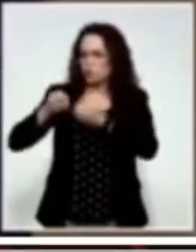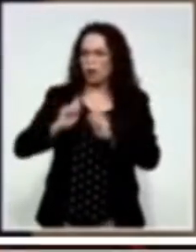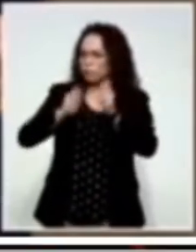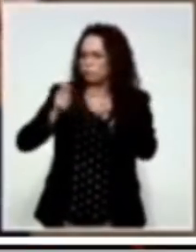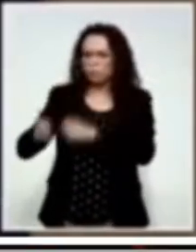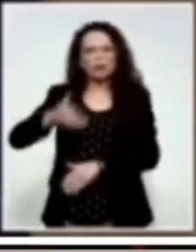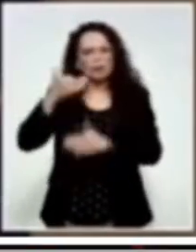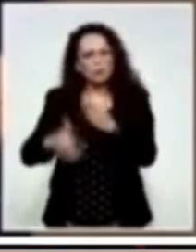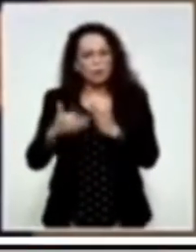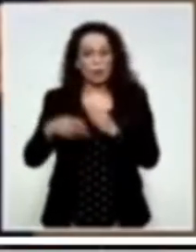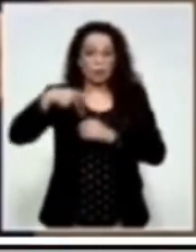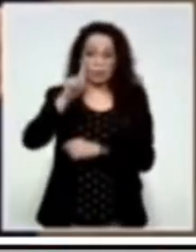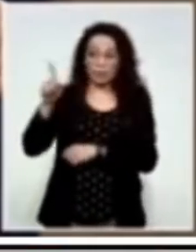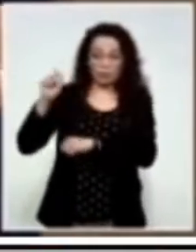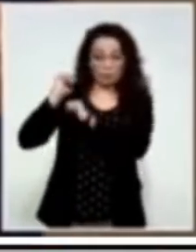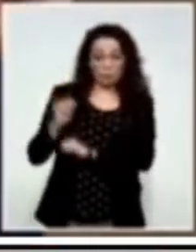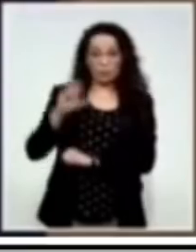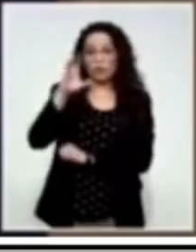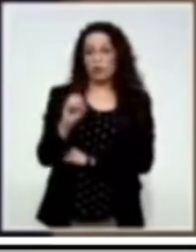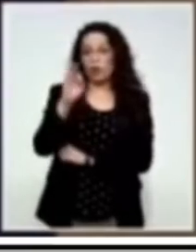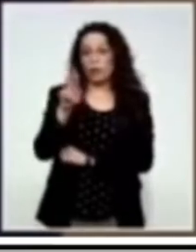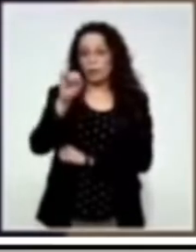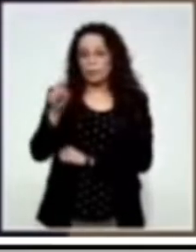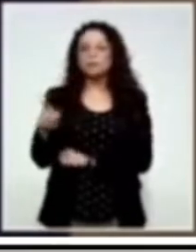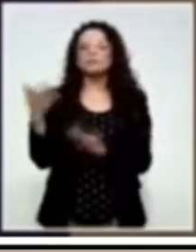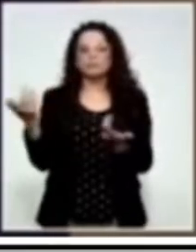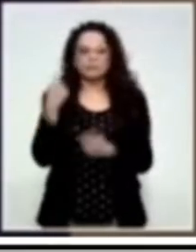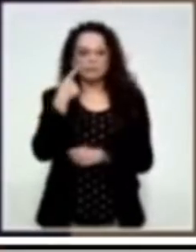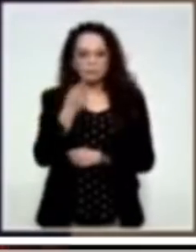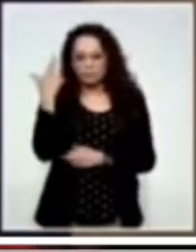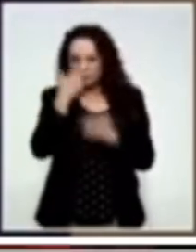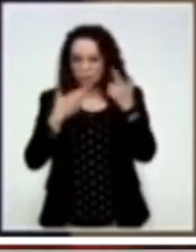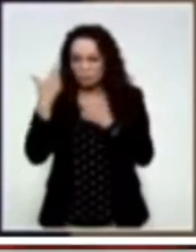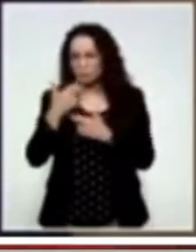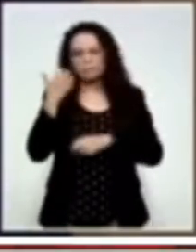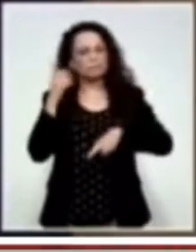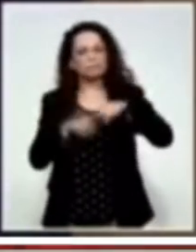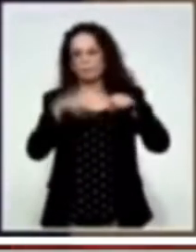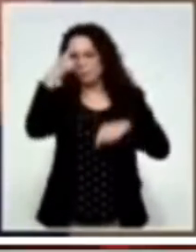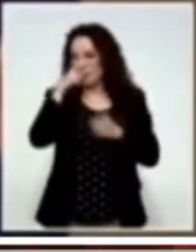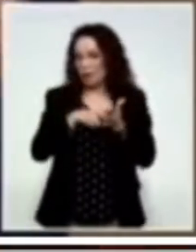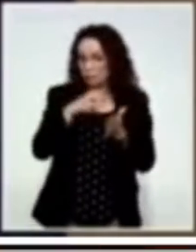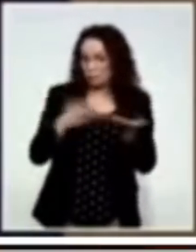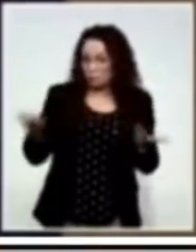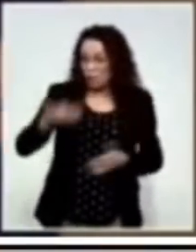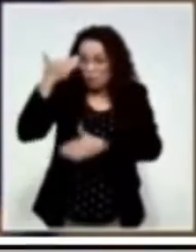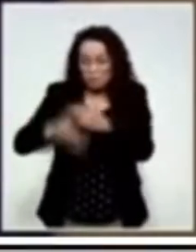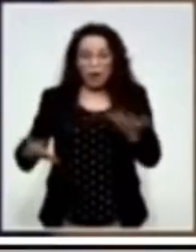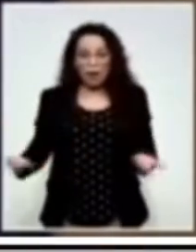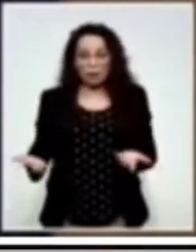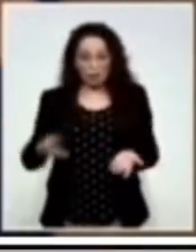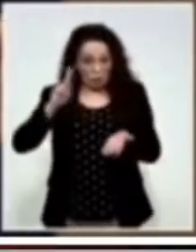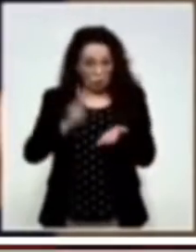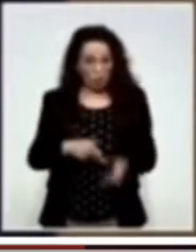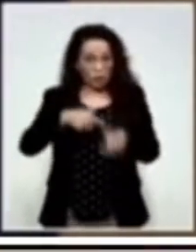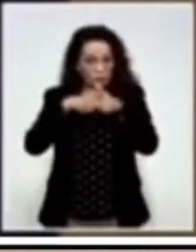COFEPRIS ha estado impugnando estas resoluciones y que han llegado ya colegiados. Hasta ahí se ha quedado. ¿Qué procede? ¿Es un círculo vicioso otra